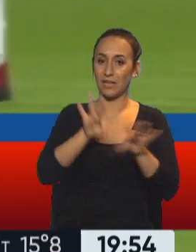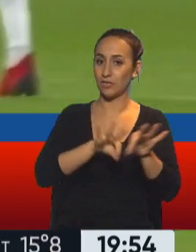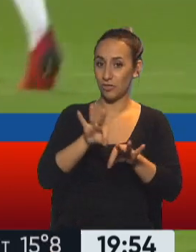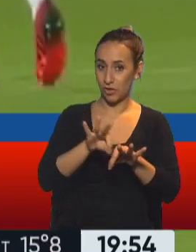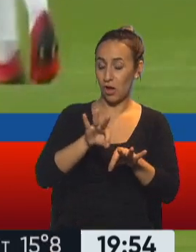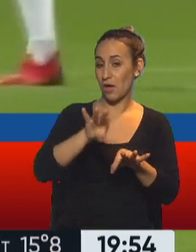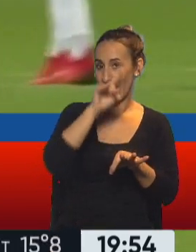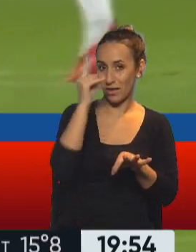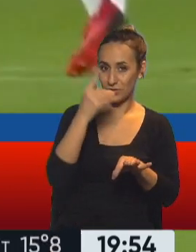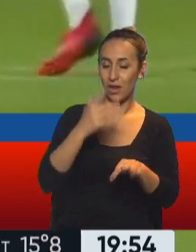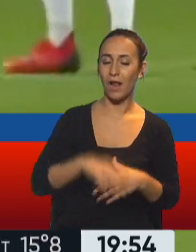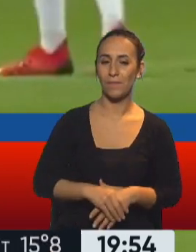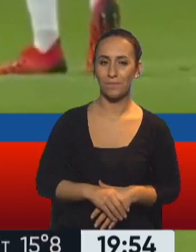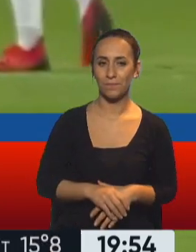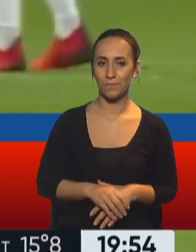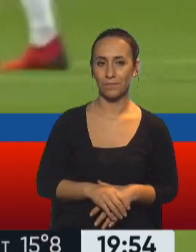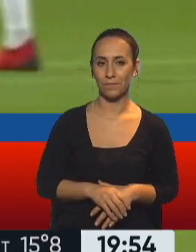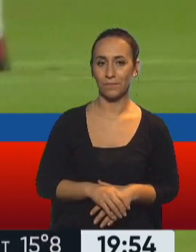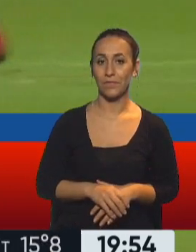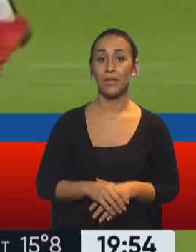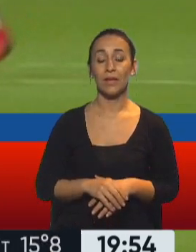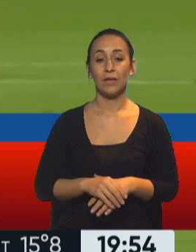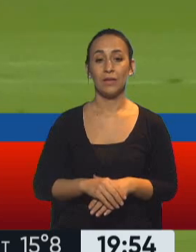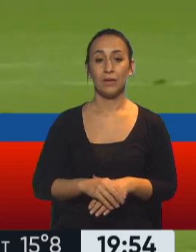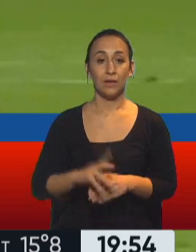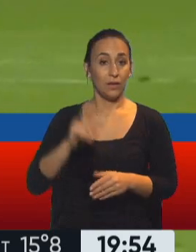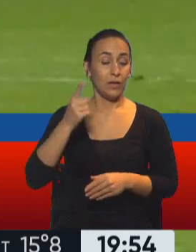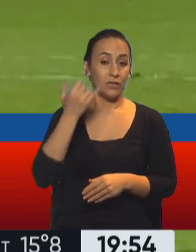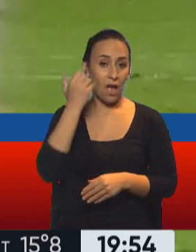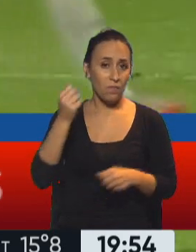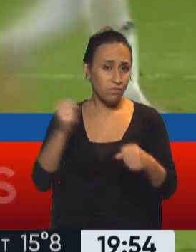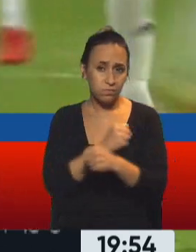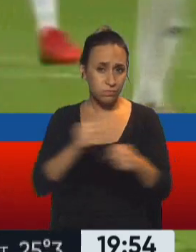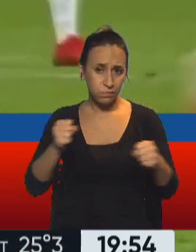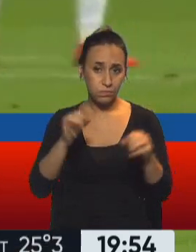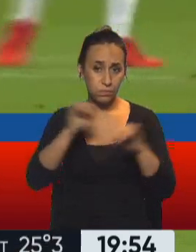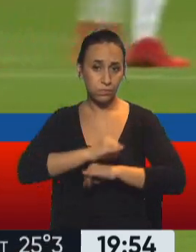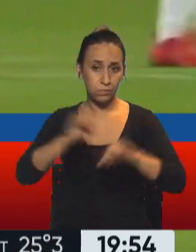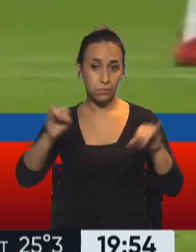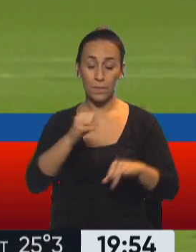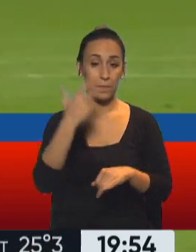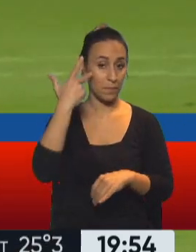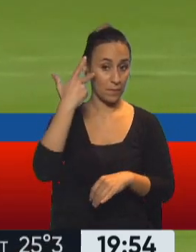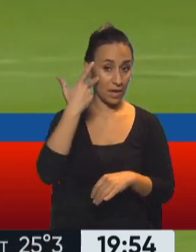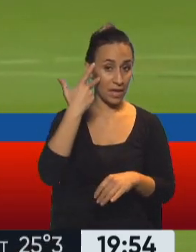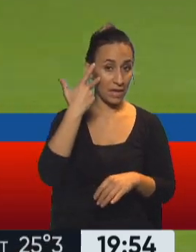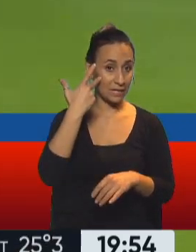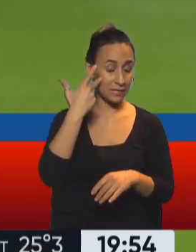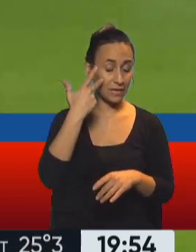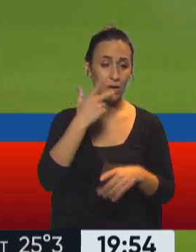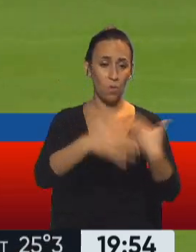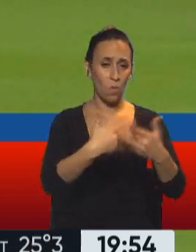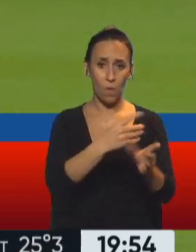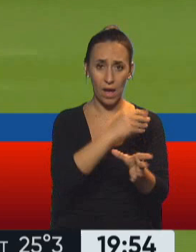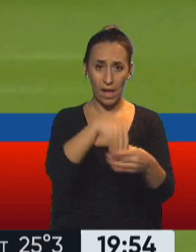nacional. Volviendo al fútbol, justamente el que confirmó que no va a jugar este fin de semana Lionel Messi